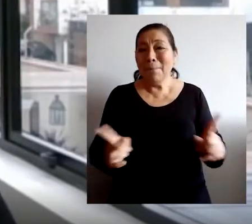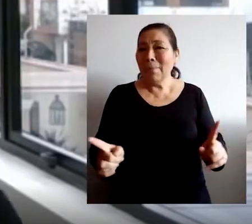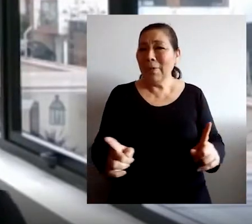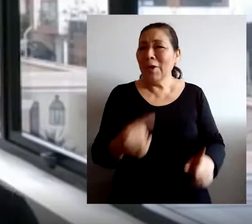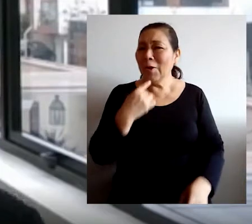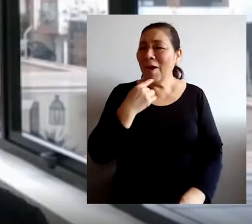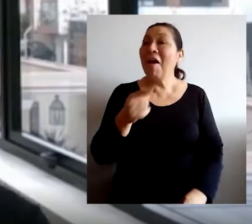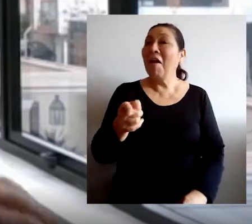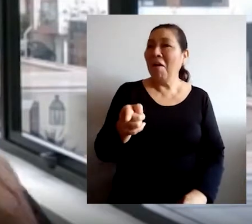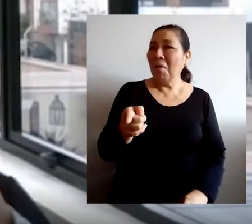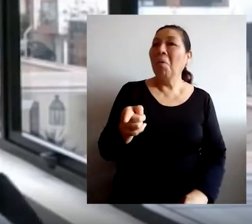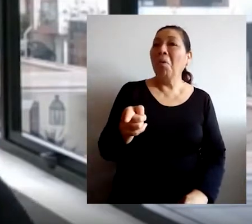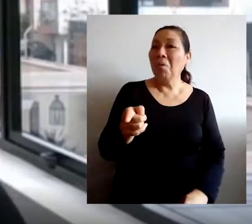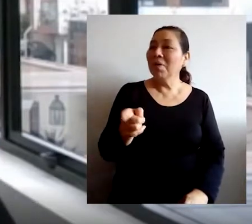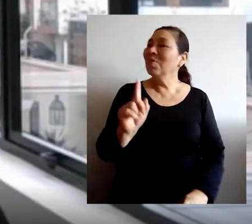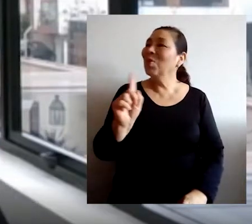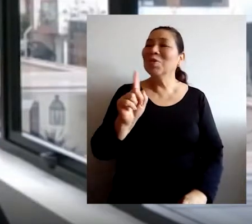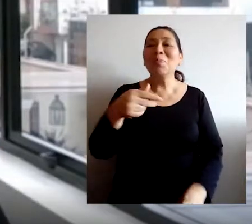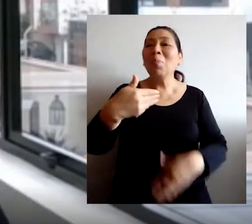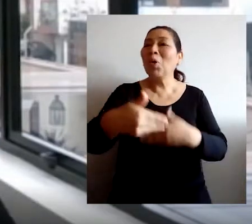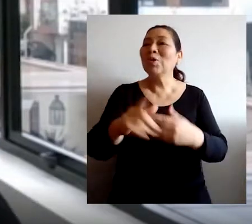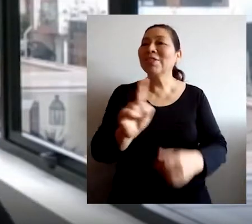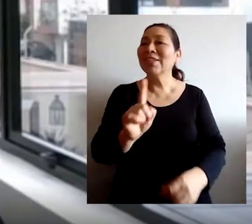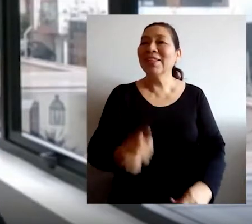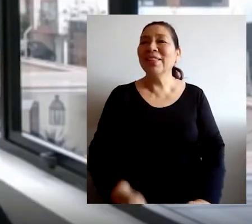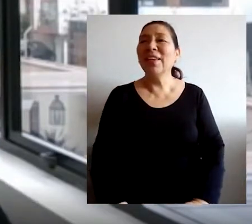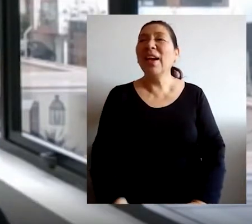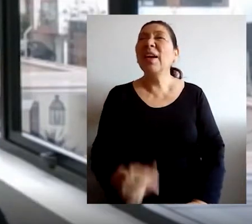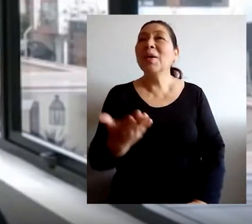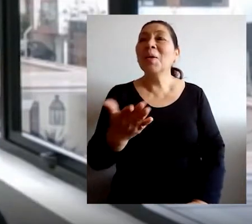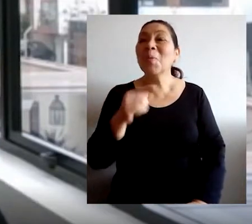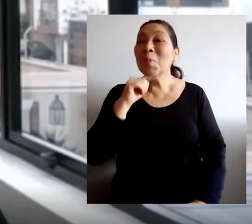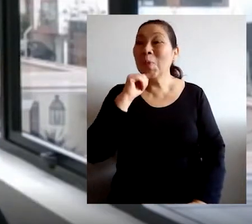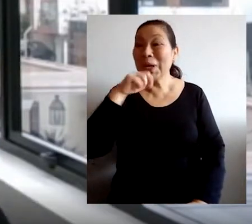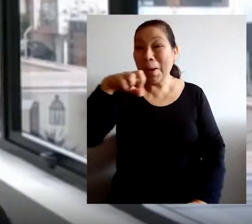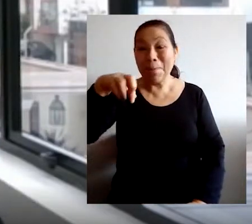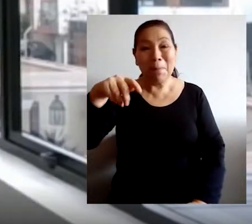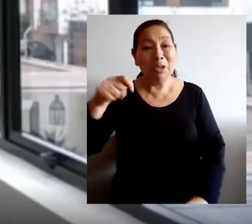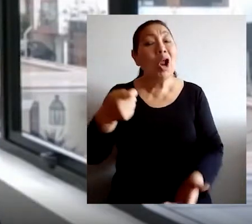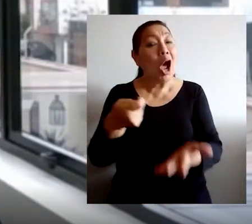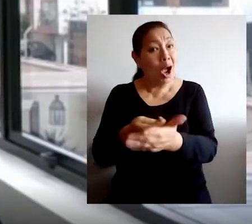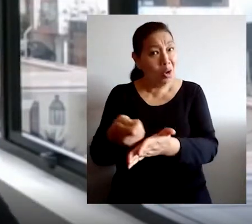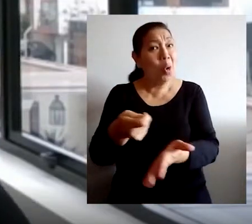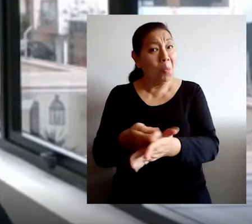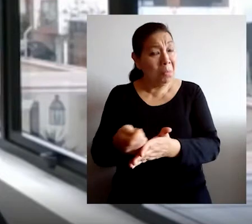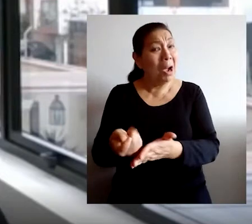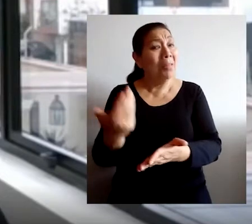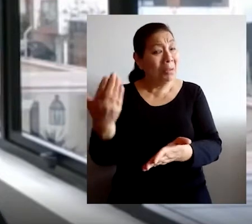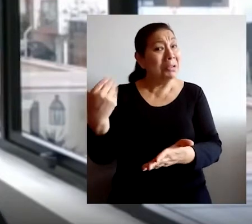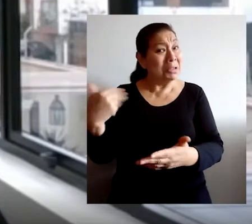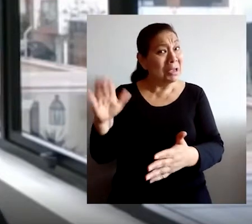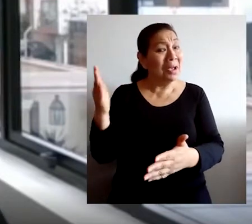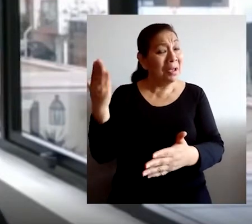Entonces la sala dice, ah, entonces esto es improcedente. ¿Qué ha hecho mi patrocinada? Ha comprado lo que